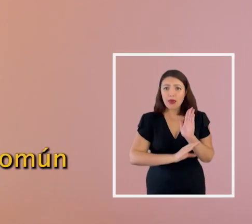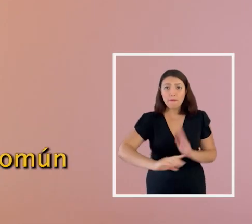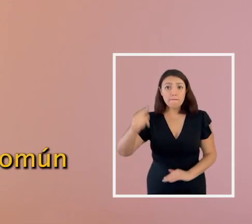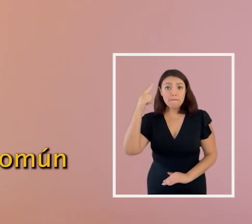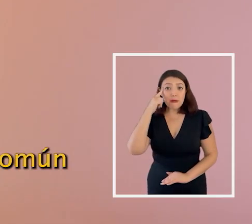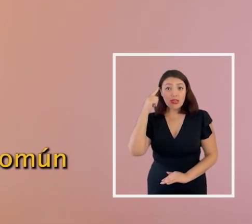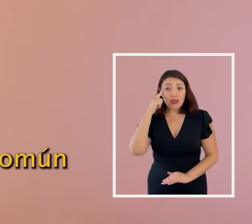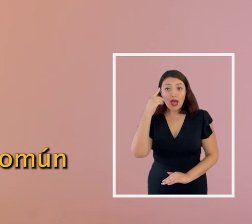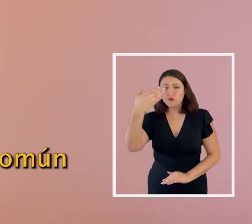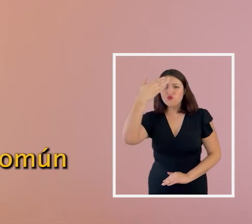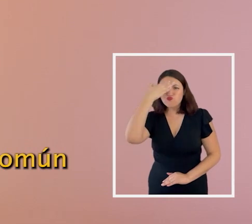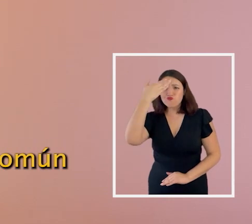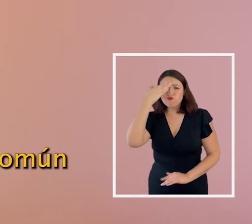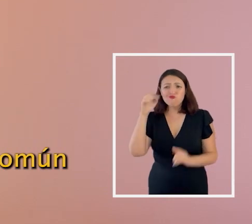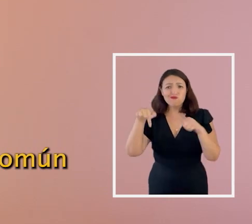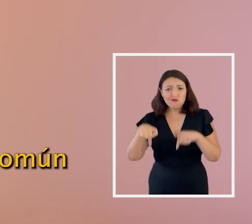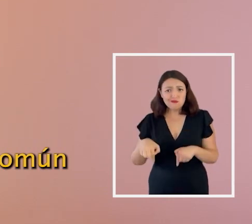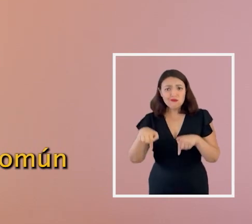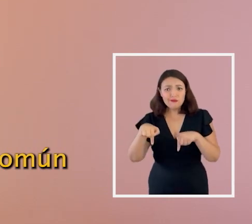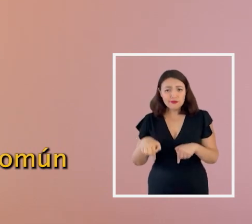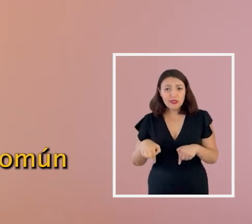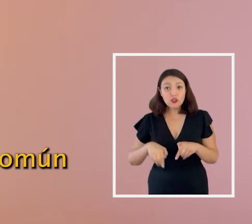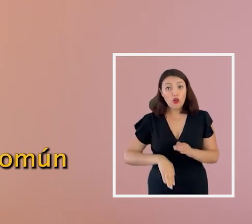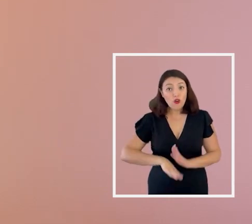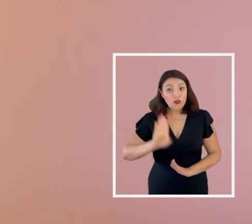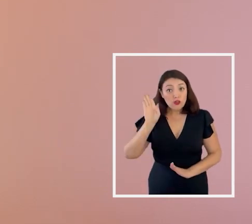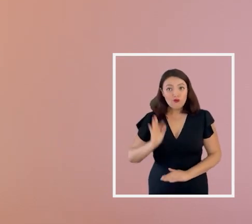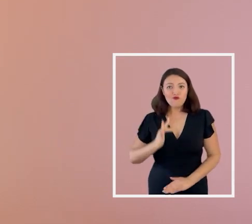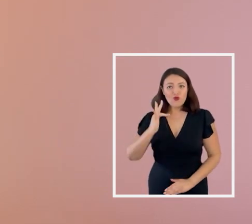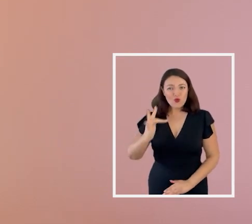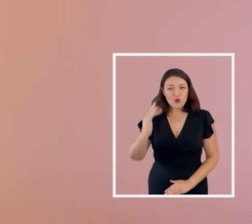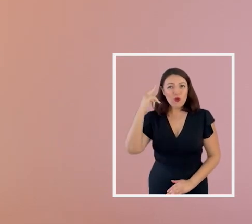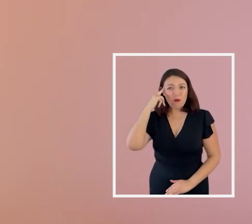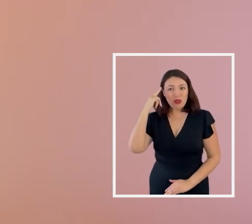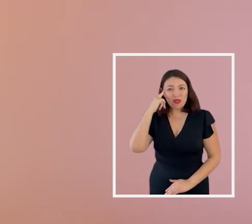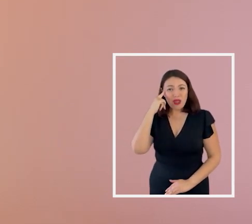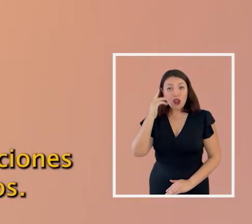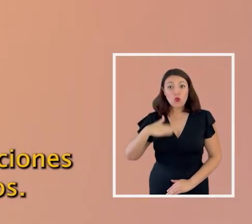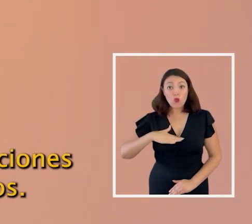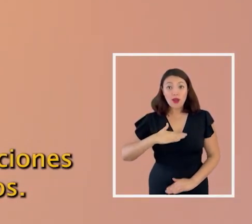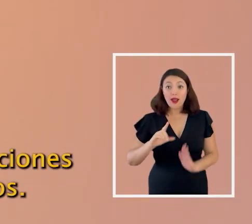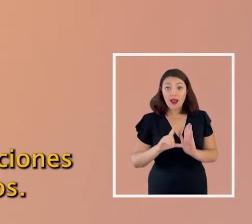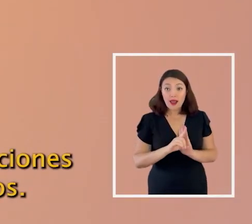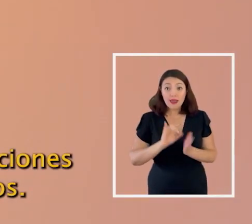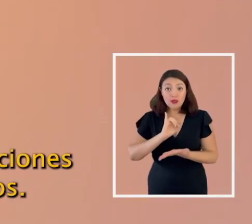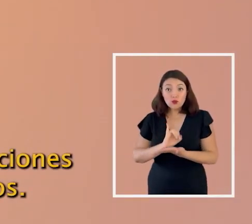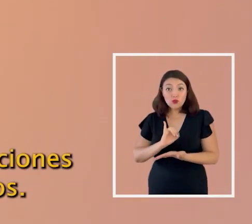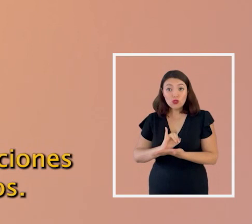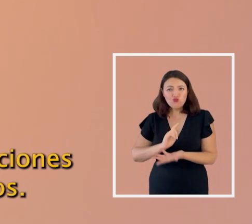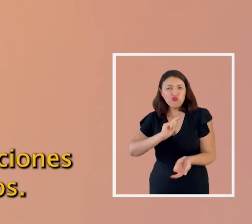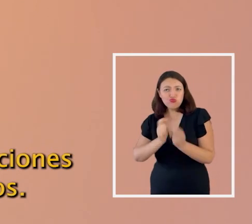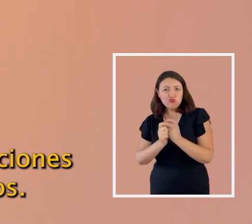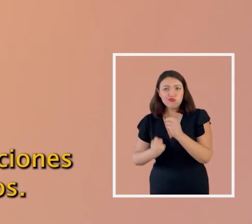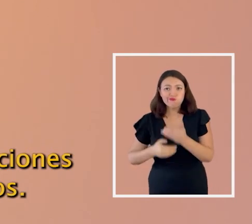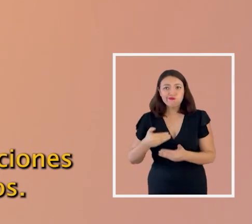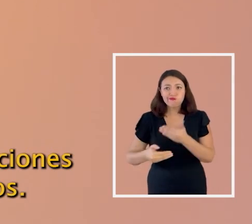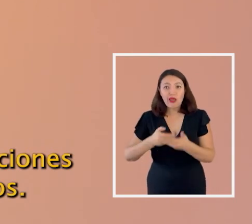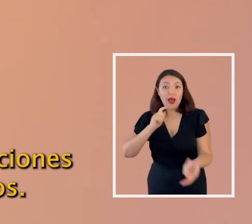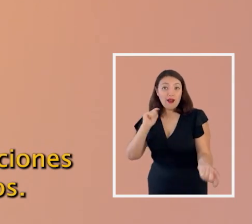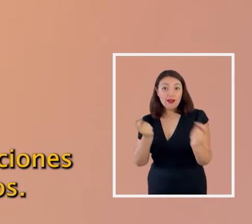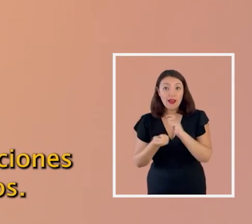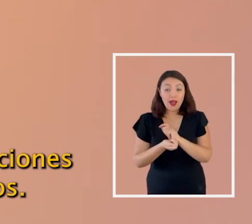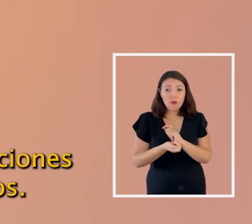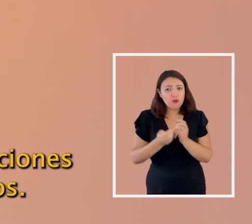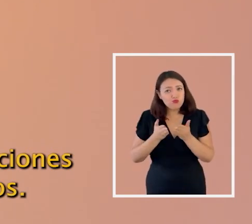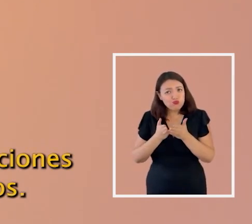una constitución que nos dé una base común para pensar en el presente pero sobre todo en el futuro permitiendo que nuestras leyes e instituciones se